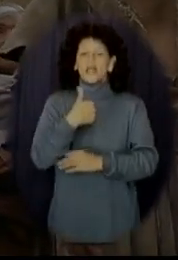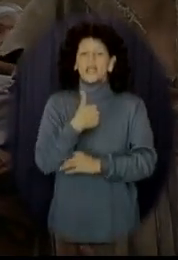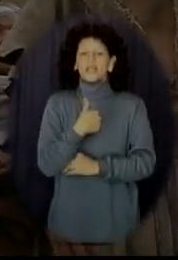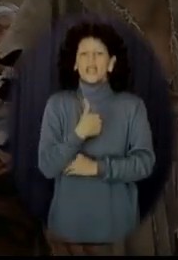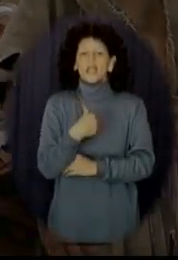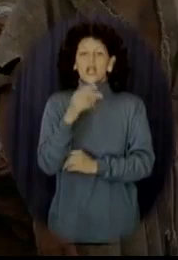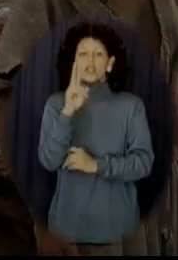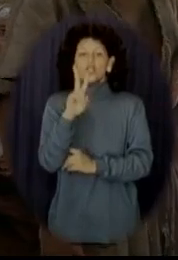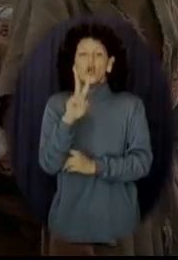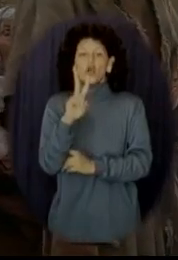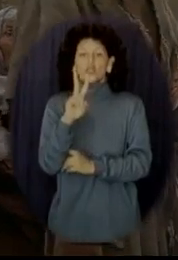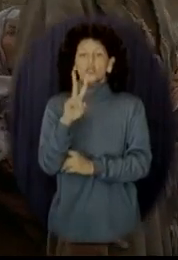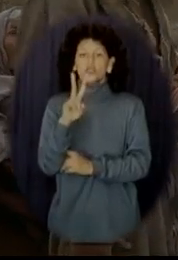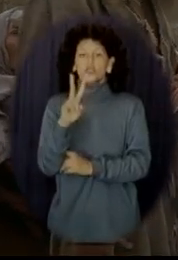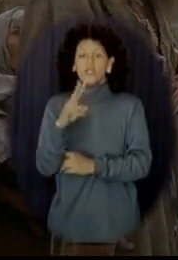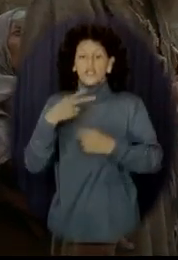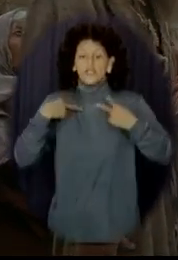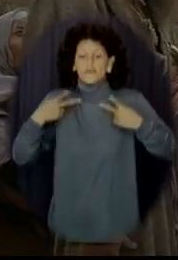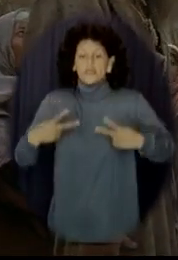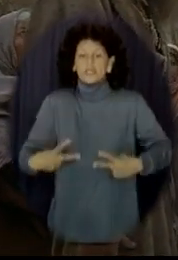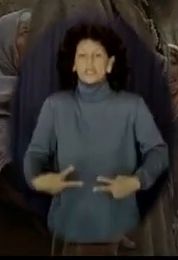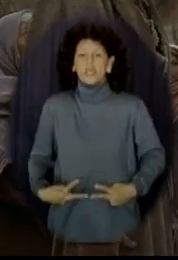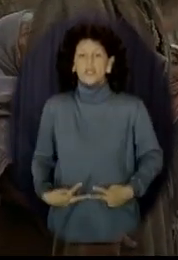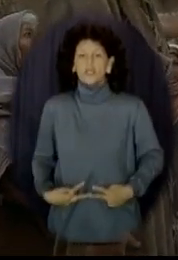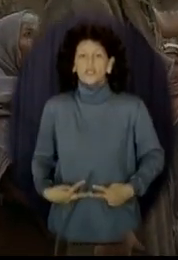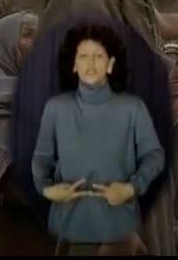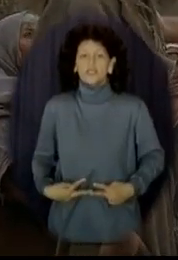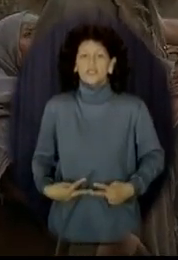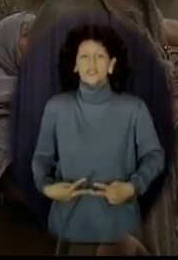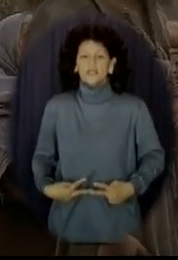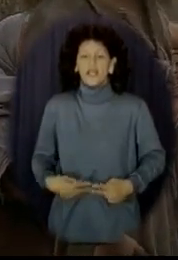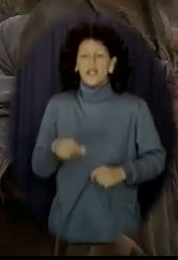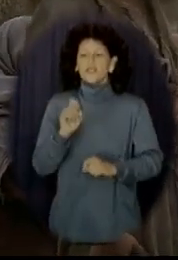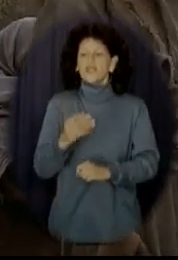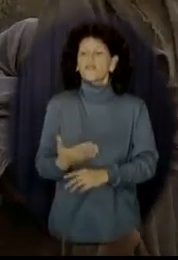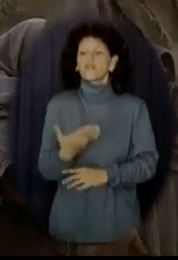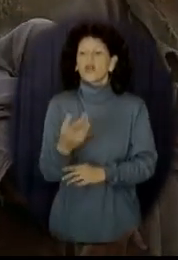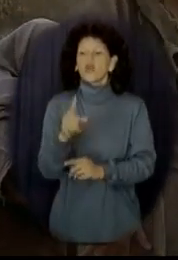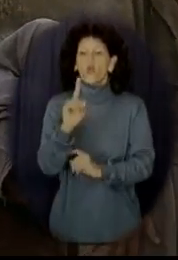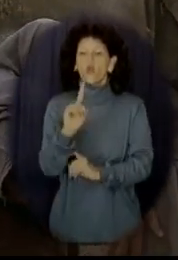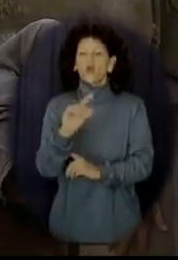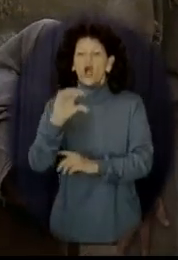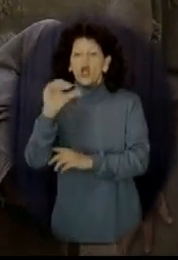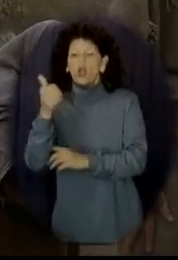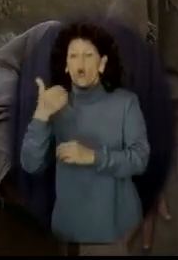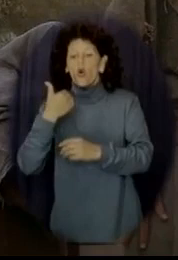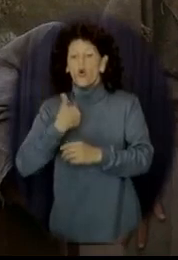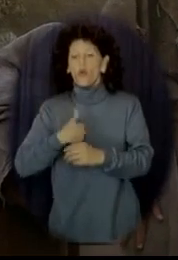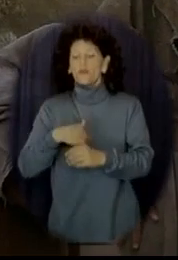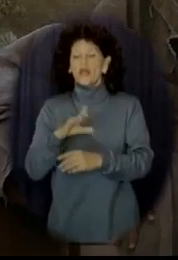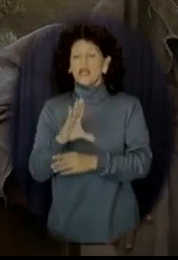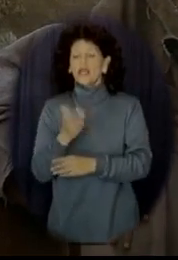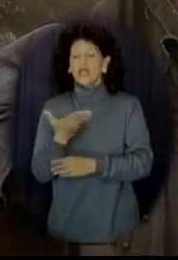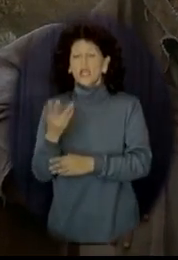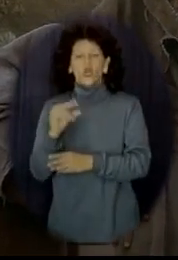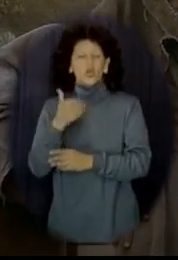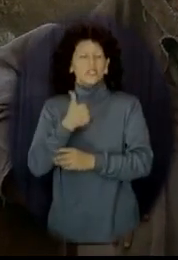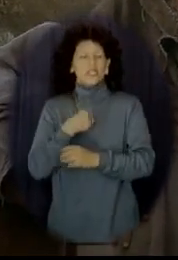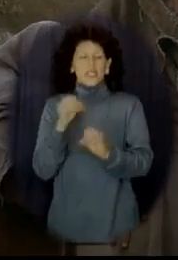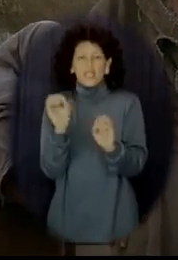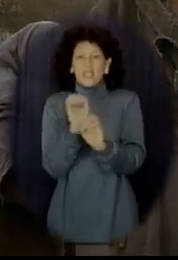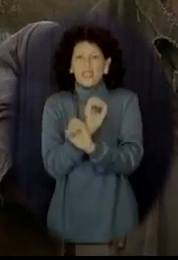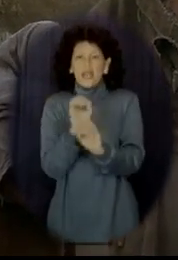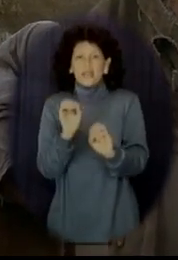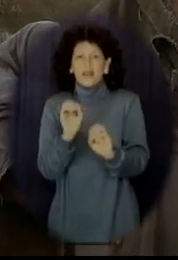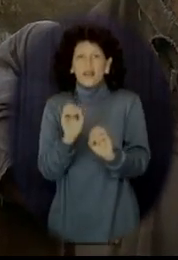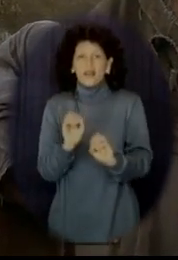Aquel que tenga dos trajes, debe darle uno al hombre que